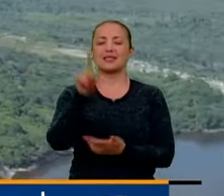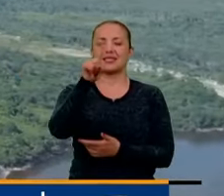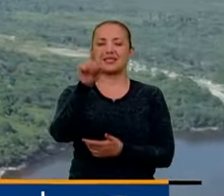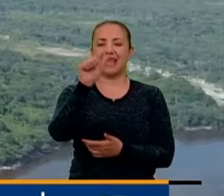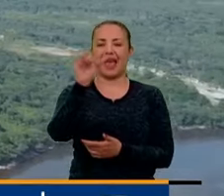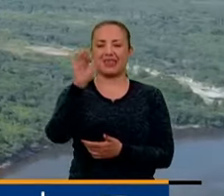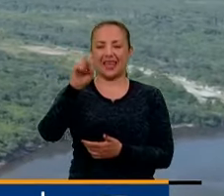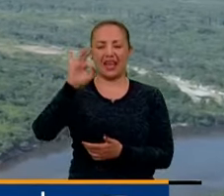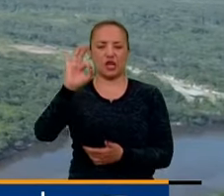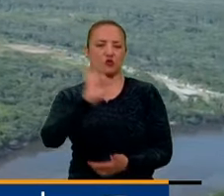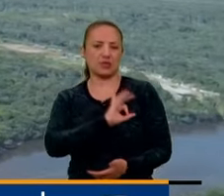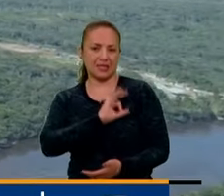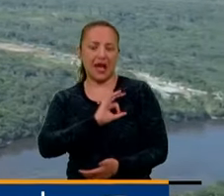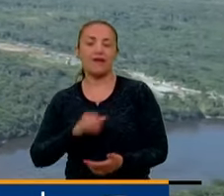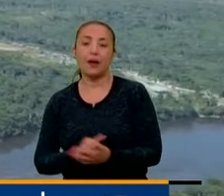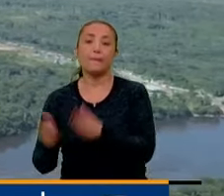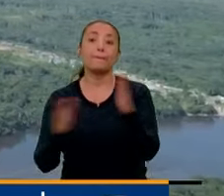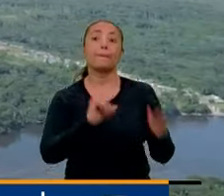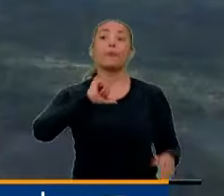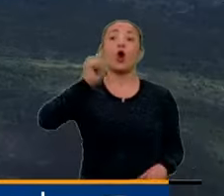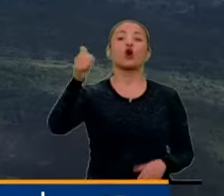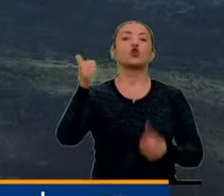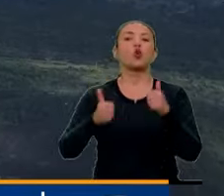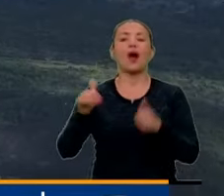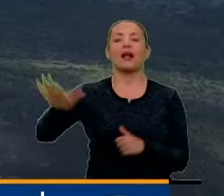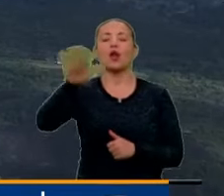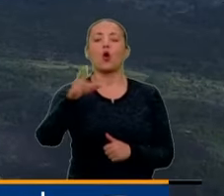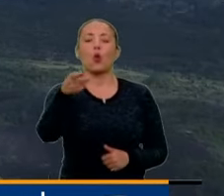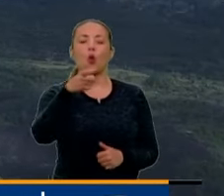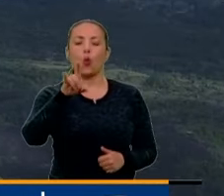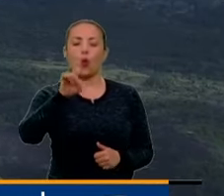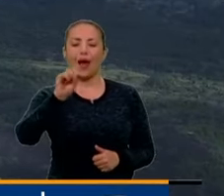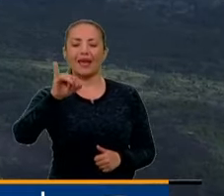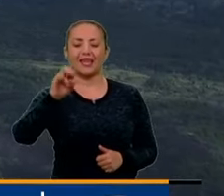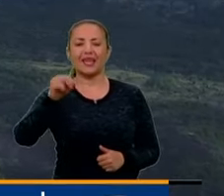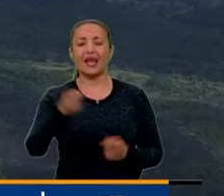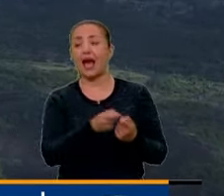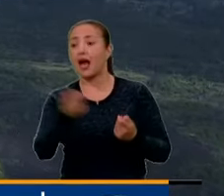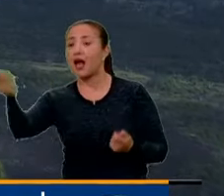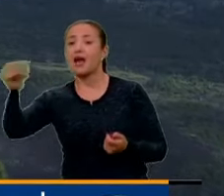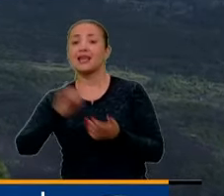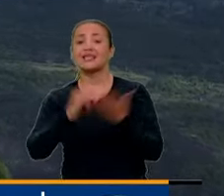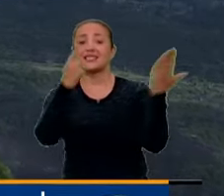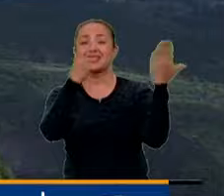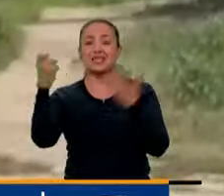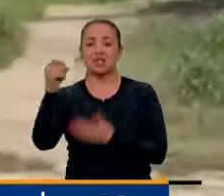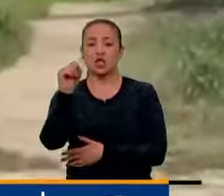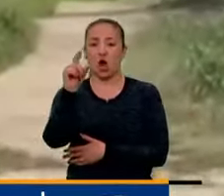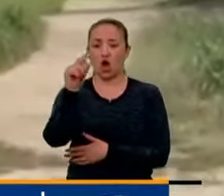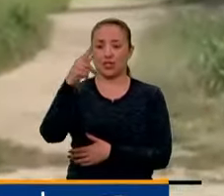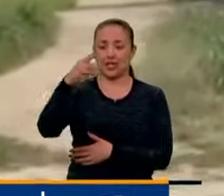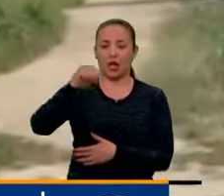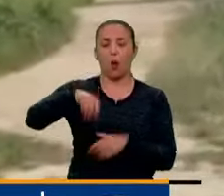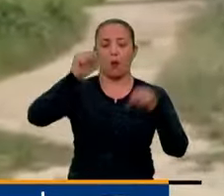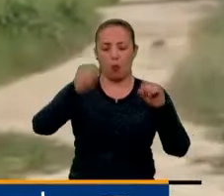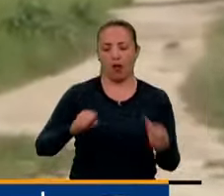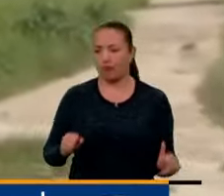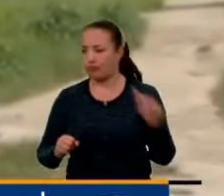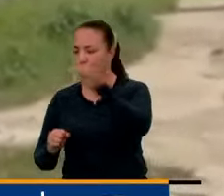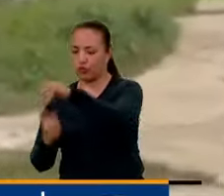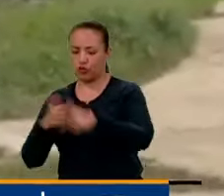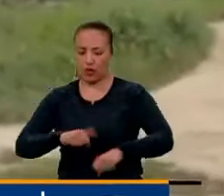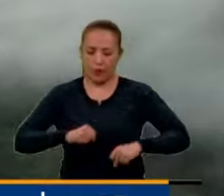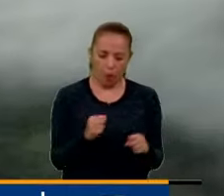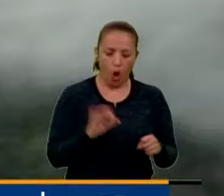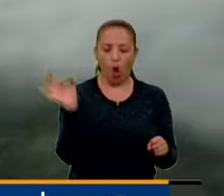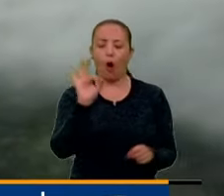los imperdibles es Guainía, a 611 kilómetros de Bogotá. Se pueden tomar vuelos desde Bogotá o Villavicencio, un